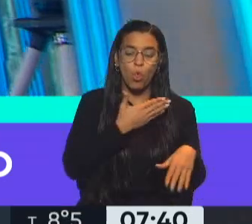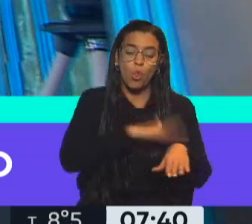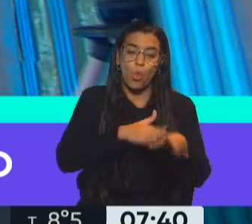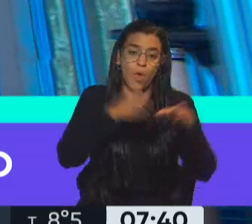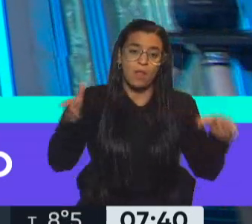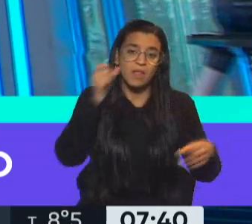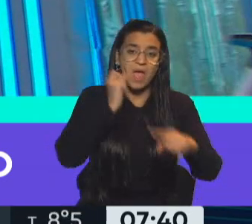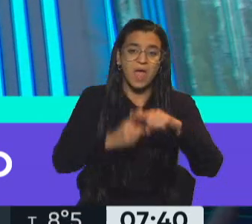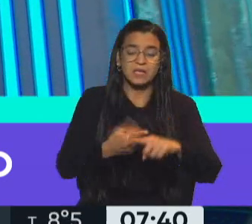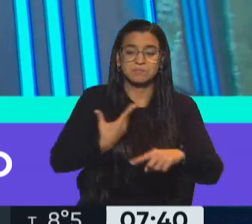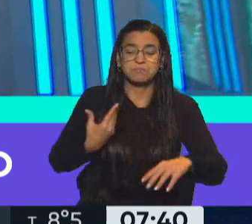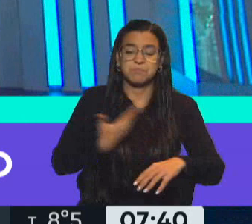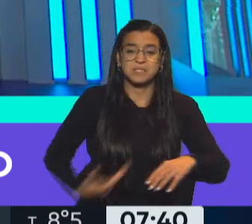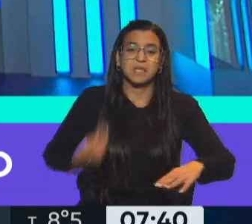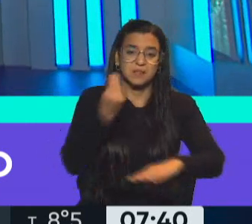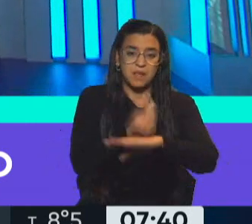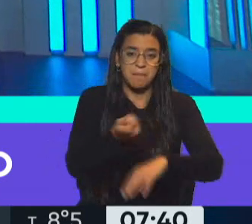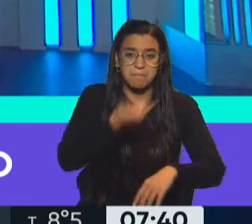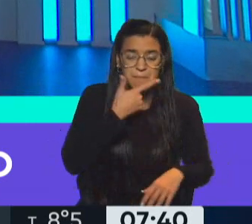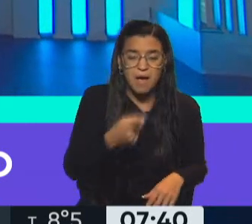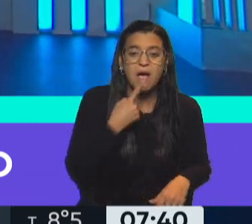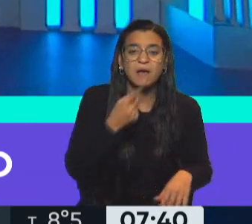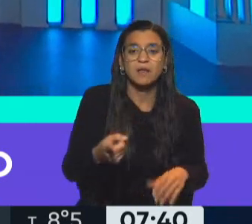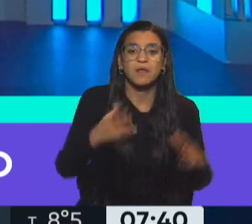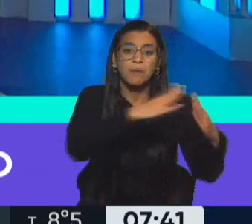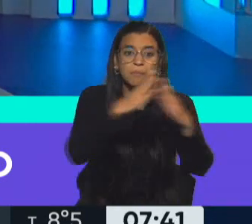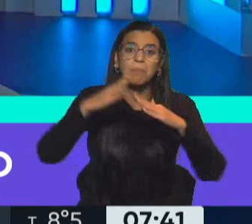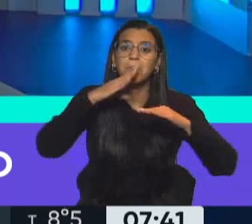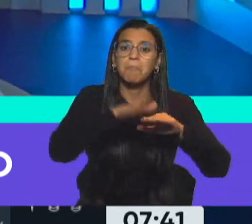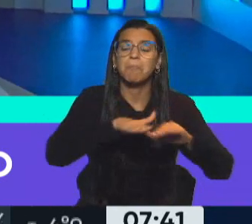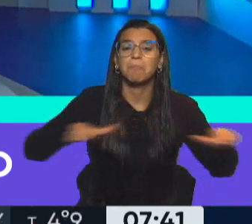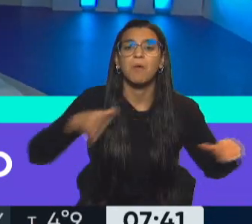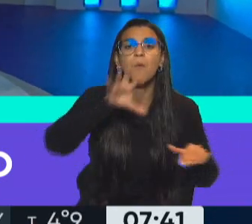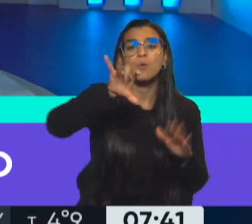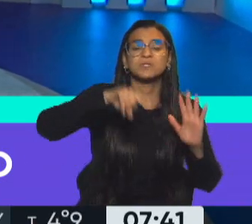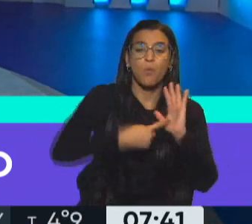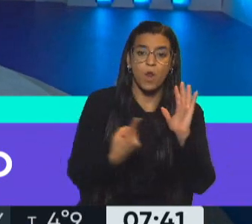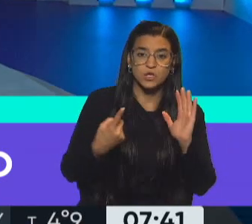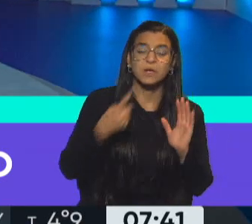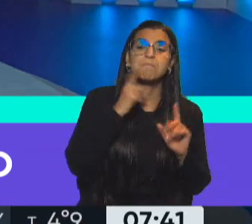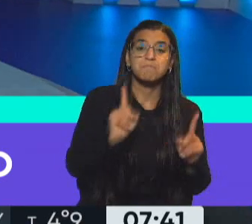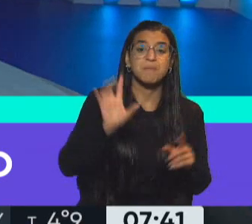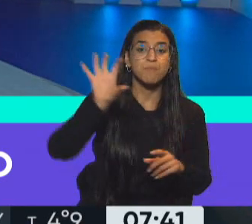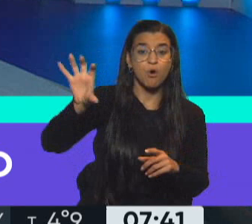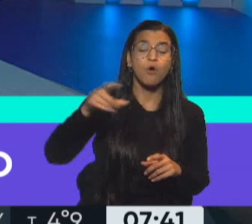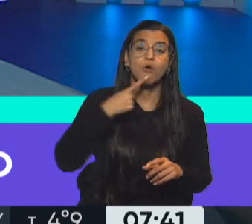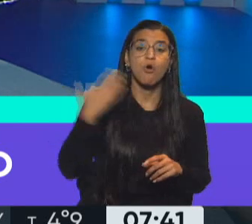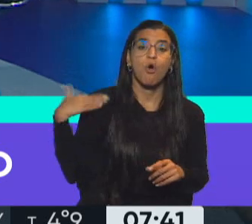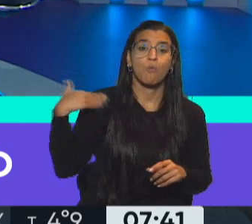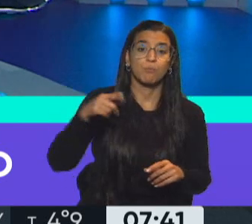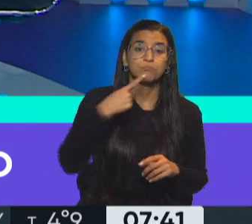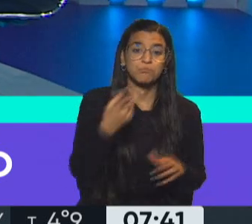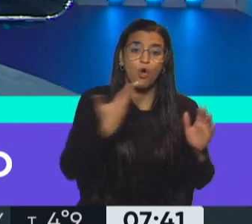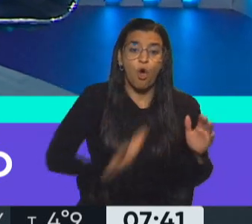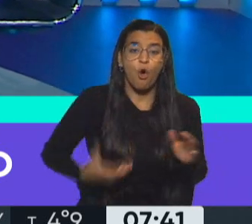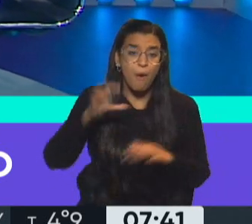expresidente Mauricio Macri y muchas de estas viviendas quedaron paralizadas en la provincia de Buenos Aires, en donde María Eugenia Vidal era gobernadora.